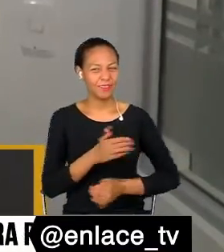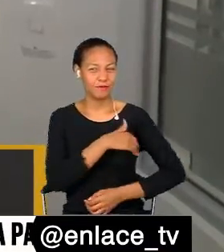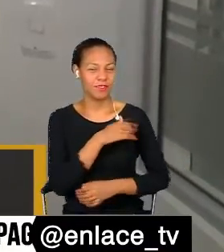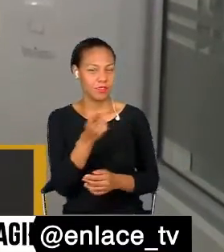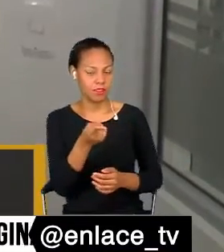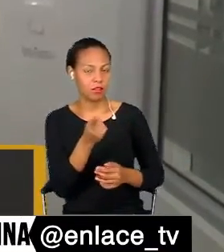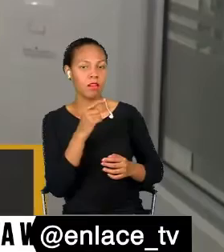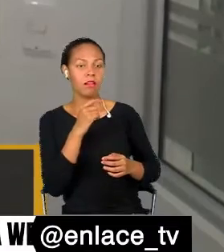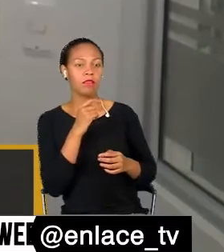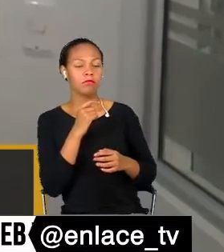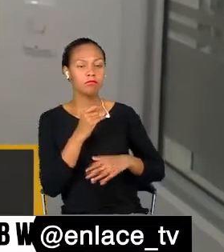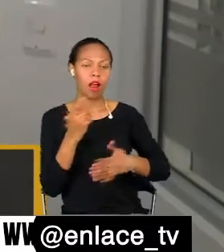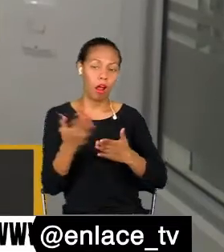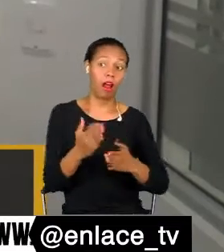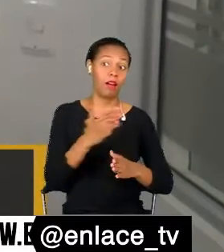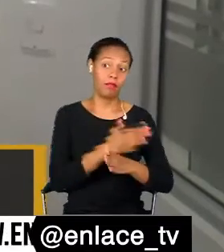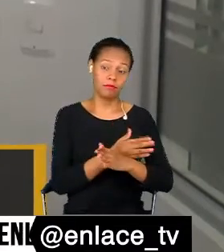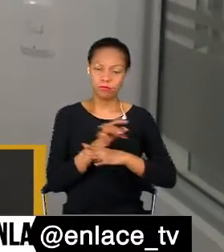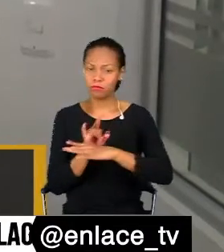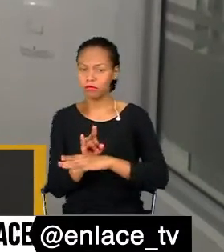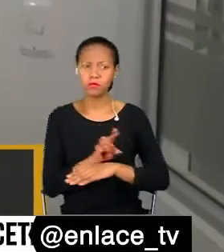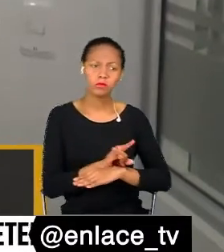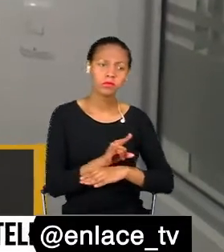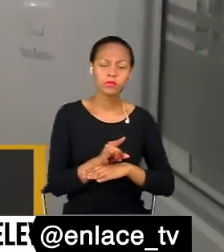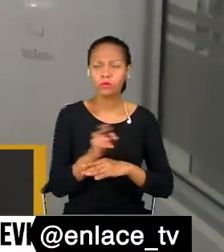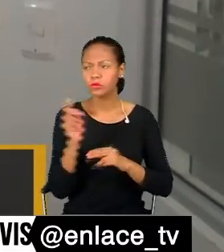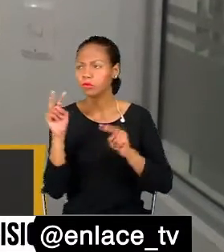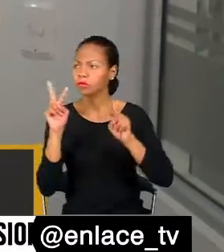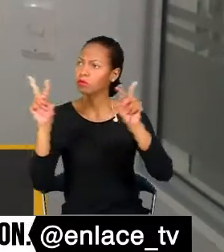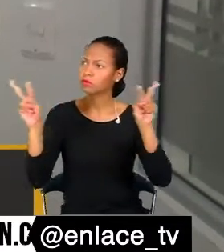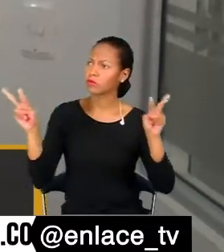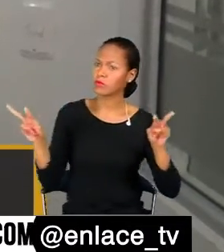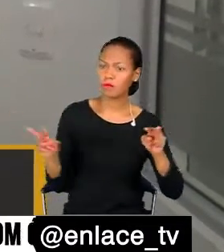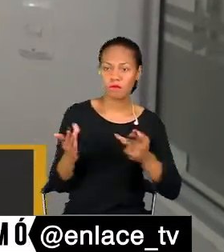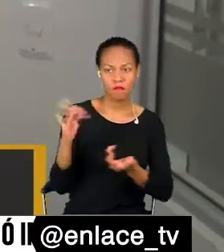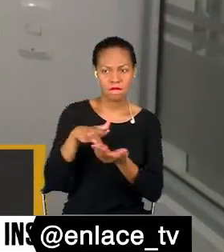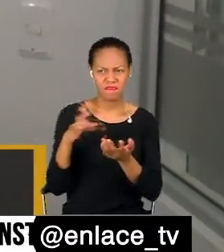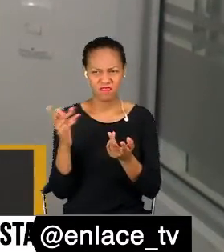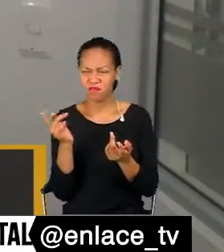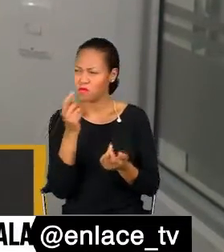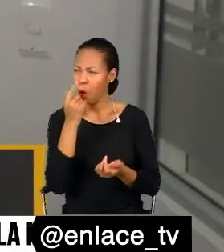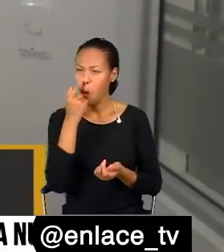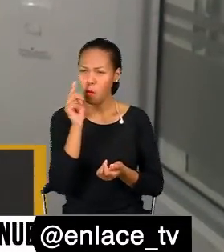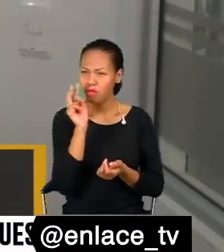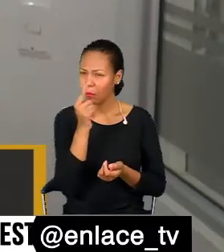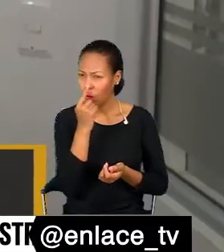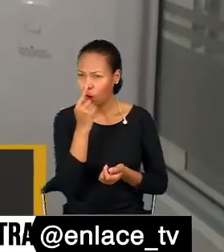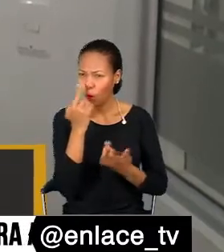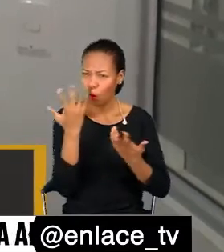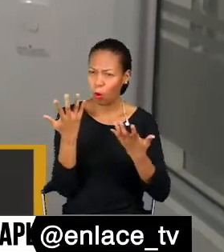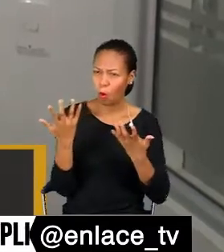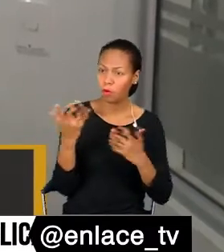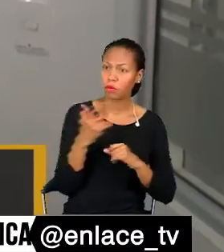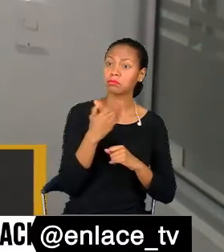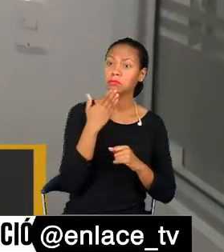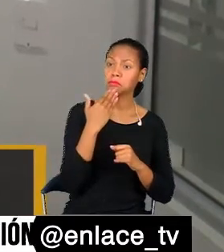un acompañamiento, hicieron una revisión, una visita a esas instituciones, efectivamente